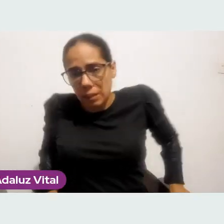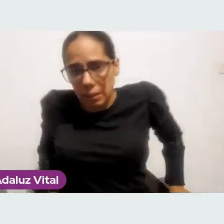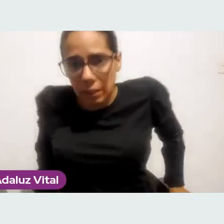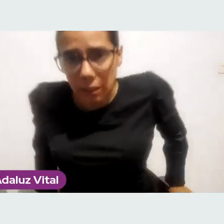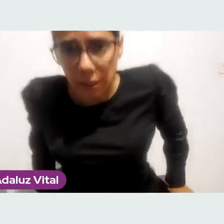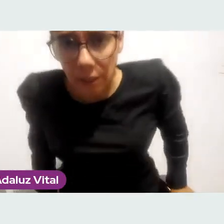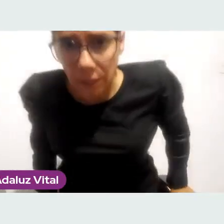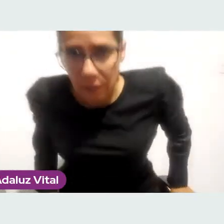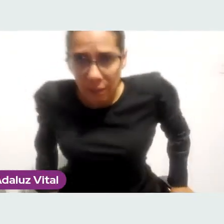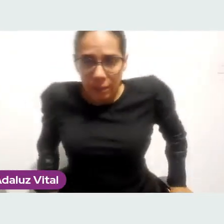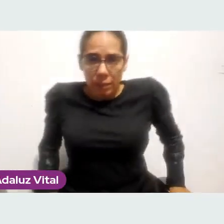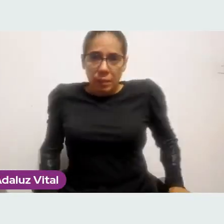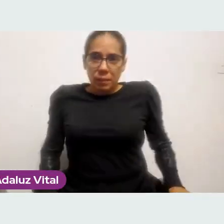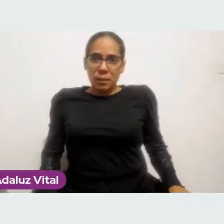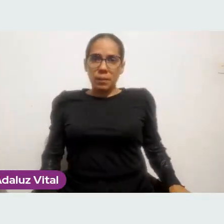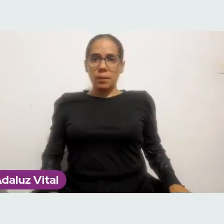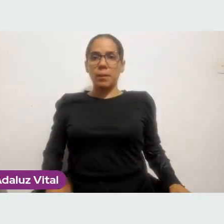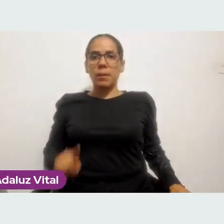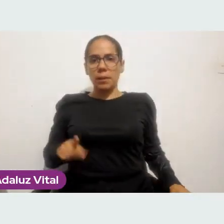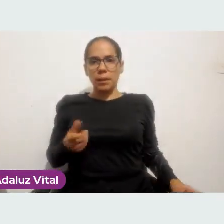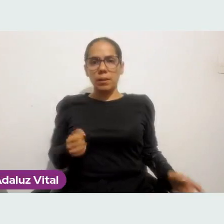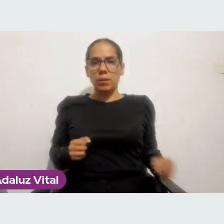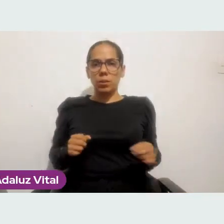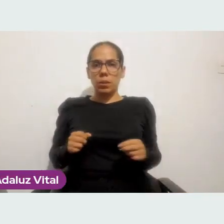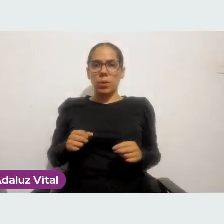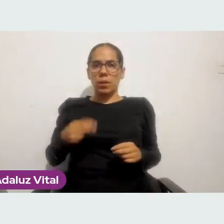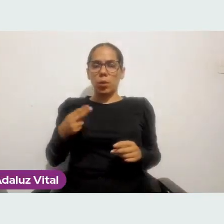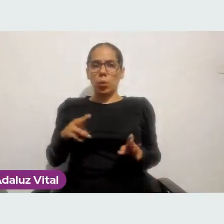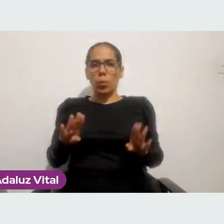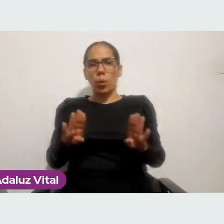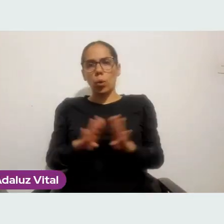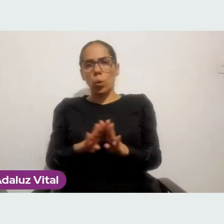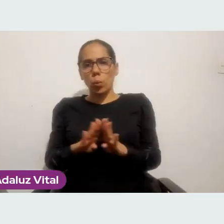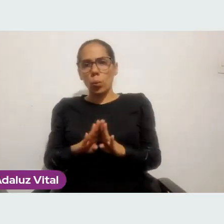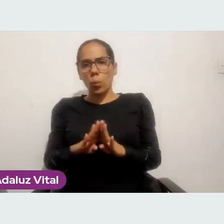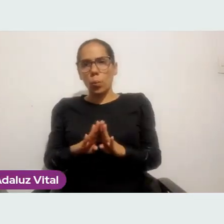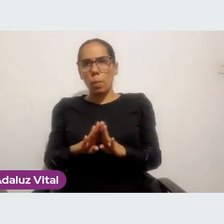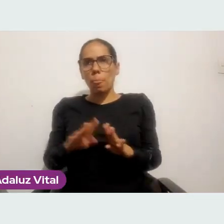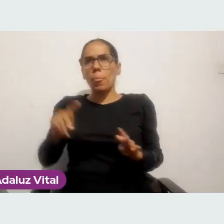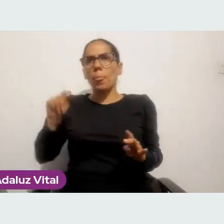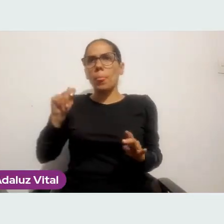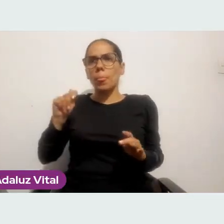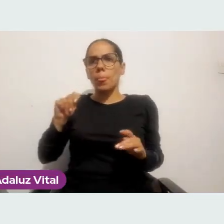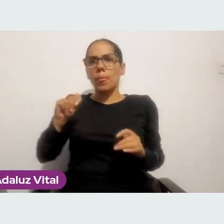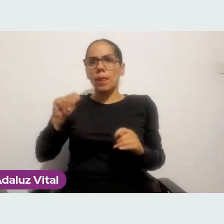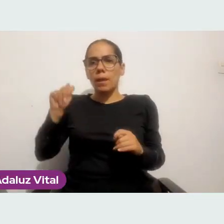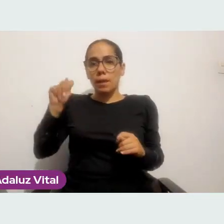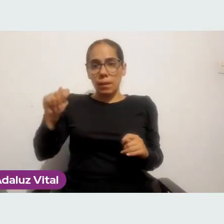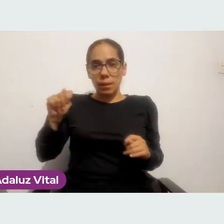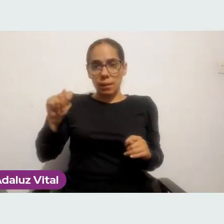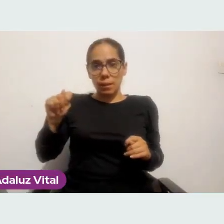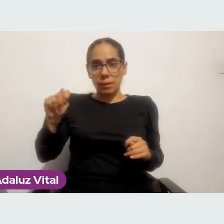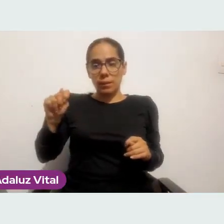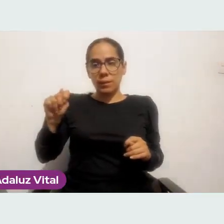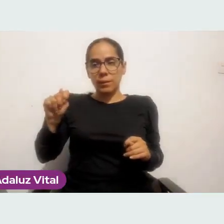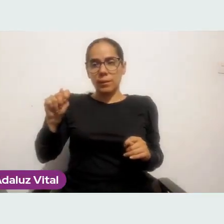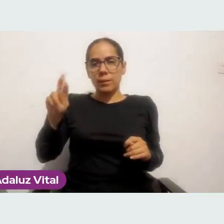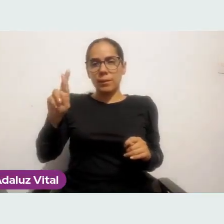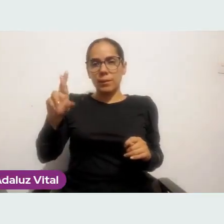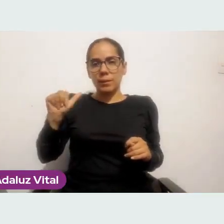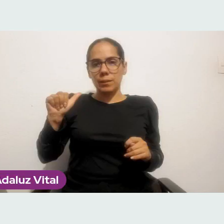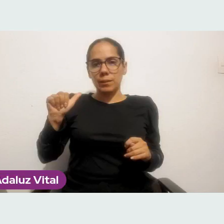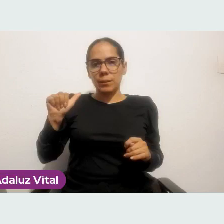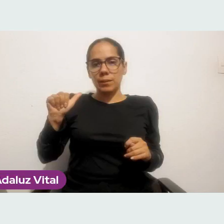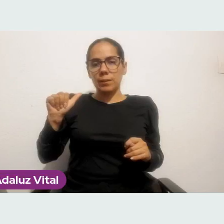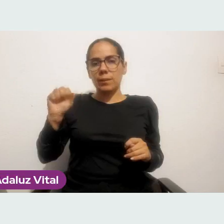la nomenclatura médica, en algunos llamados trastornos de personalidad. Y